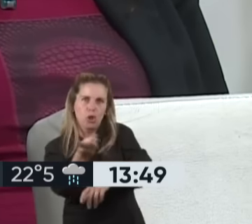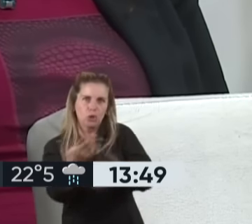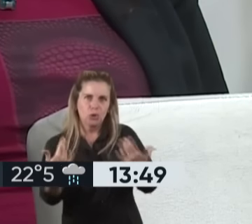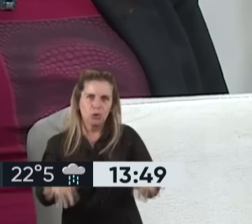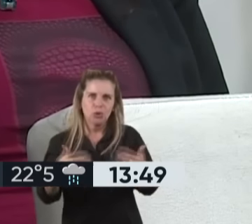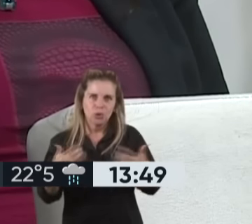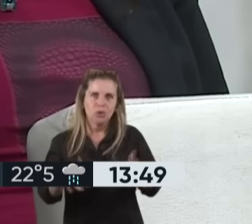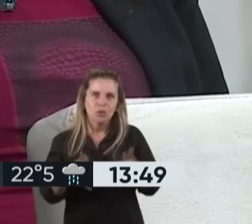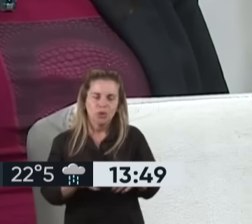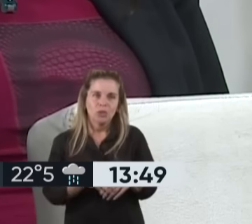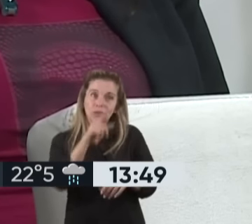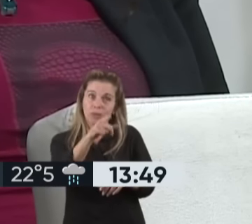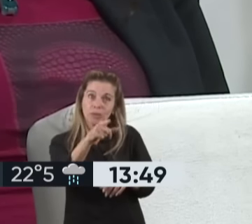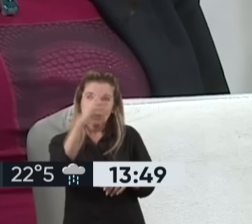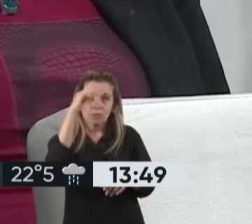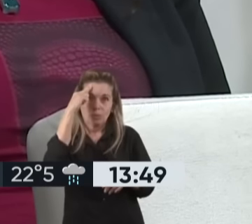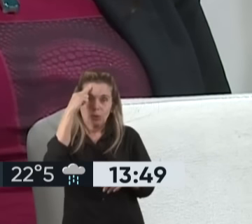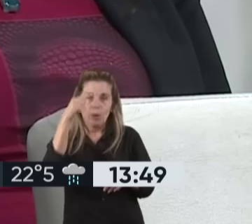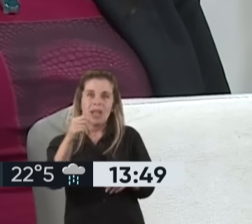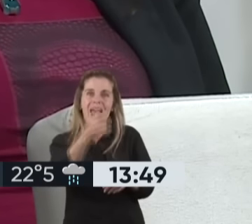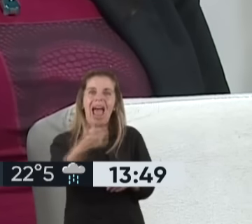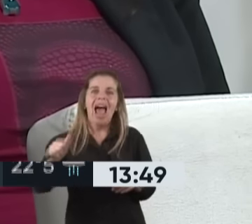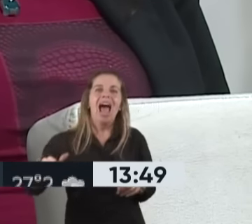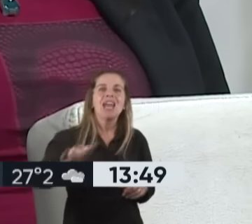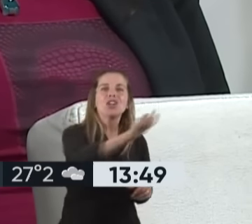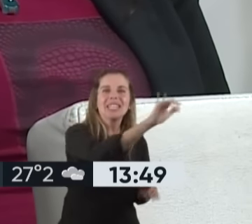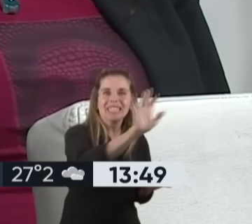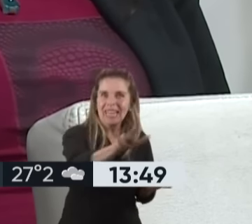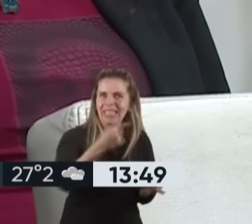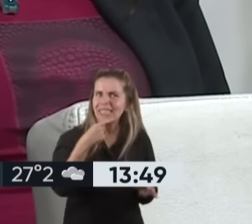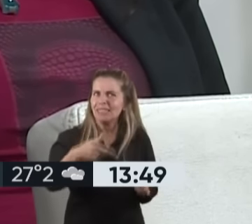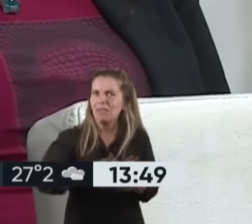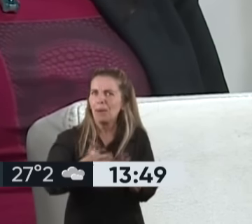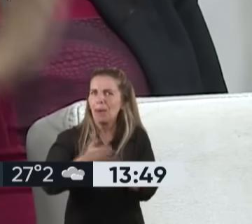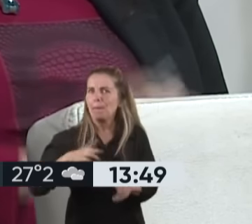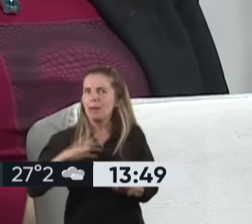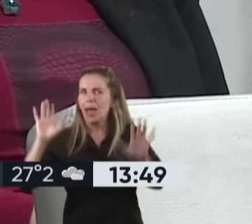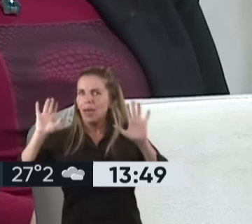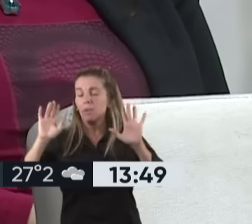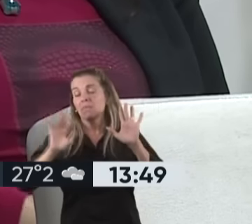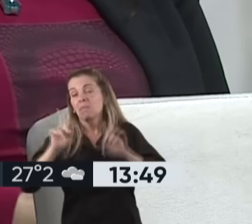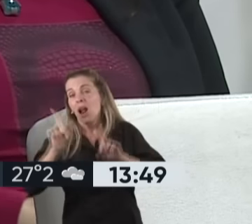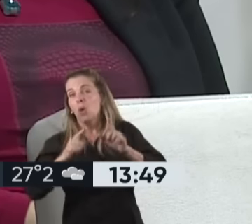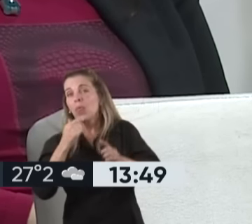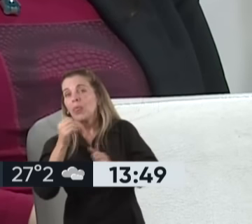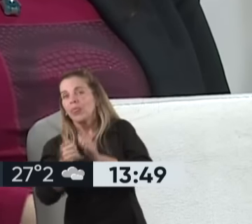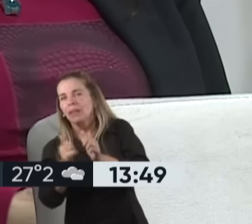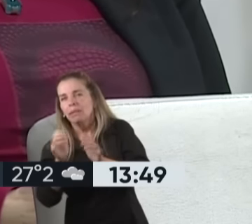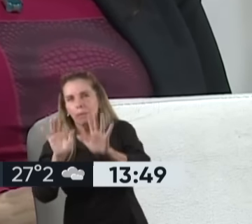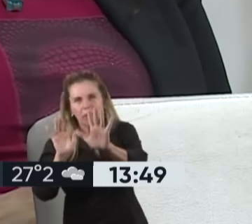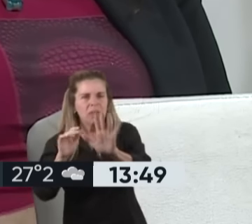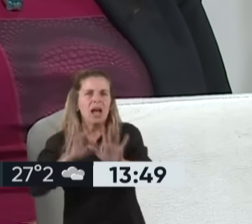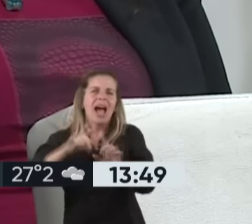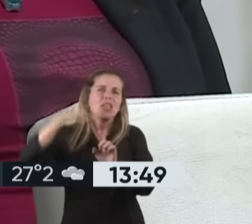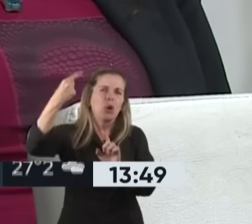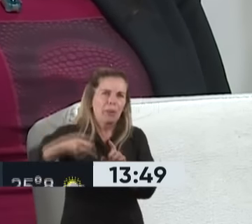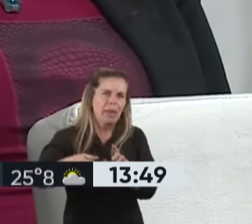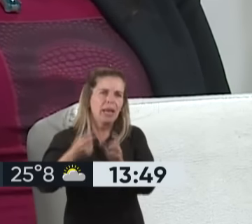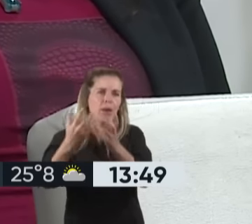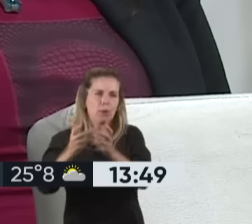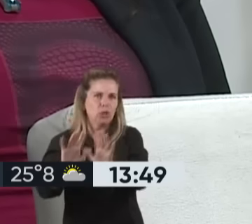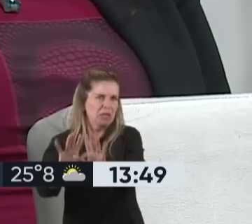gabinete. Hasta habló de privatización de aerolíneas, quedamos con las ganas, si quiere dar algún detalle después, si va a presentar un proyecto el año que viene. Lo dejo